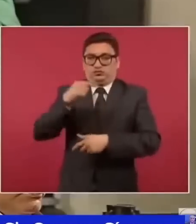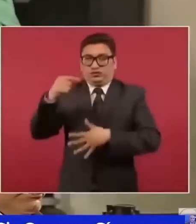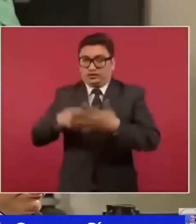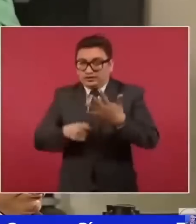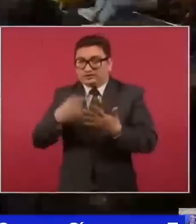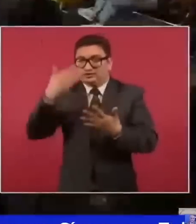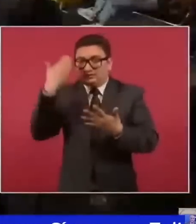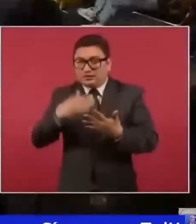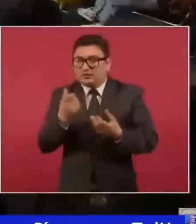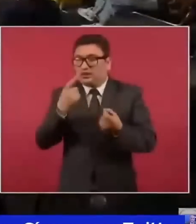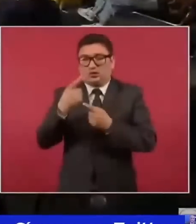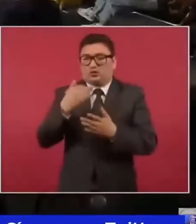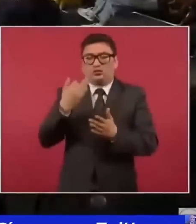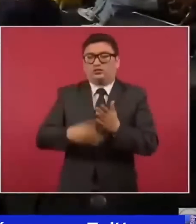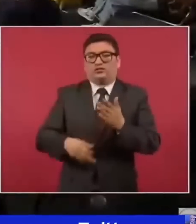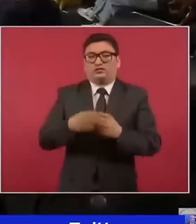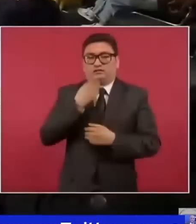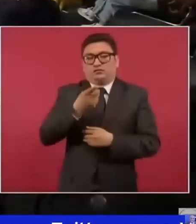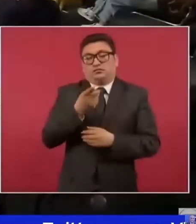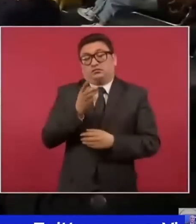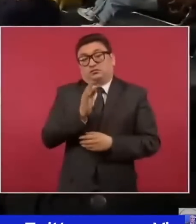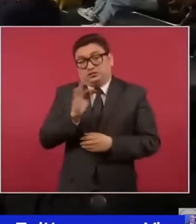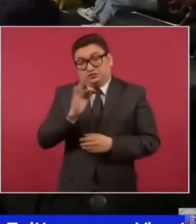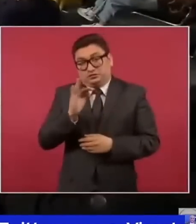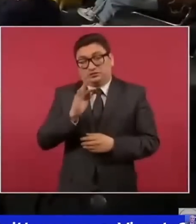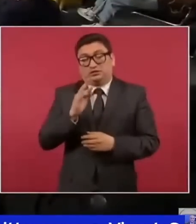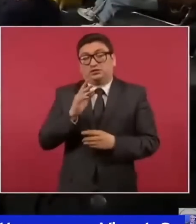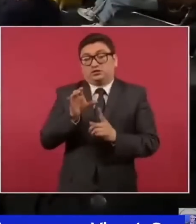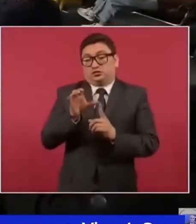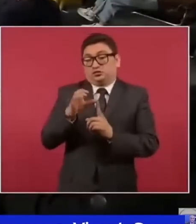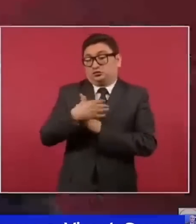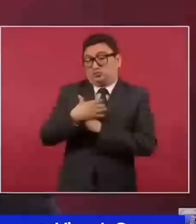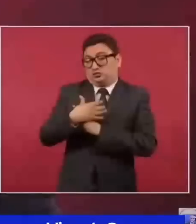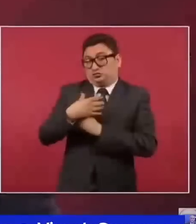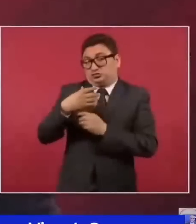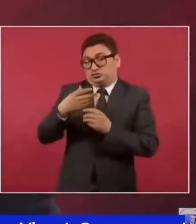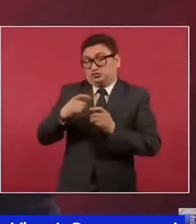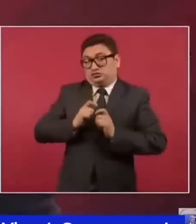sabemos, presidente? Por lo menos una comisión de la verdad, presidente.